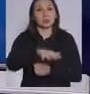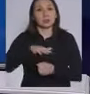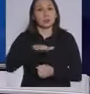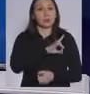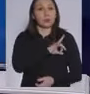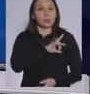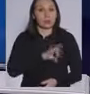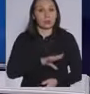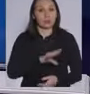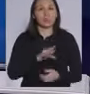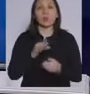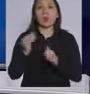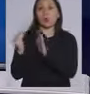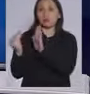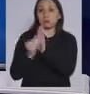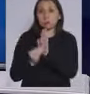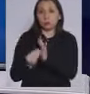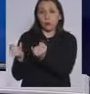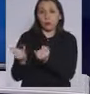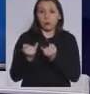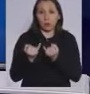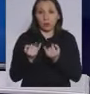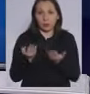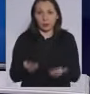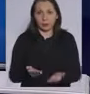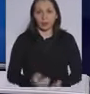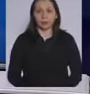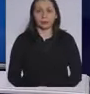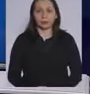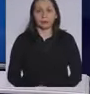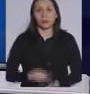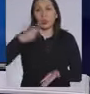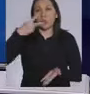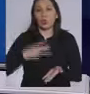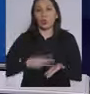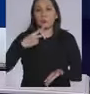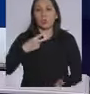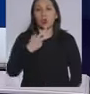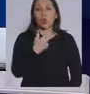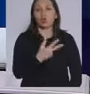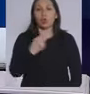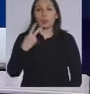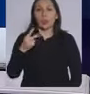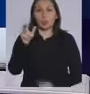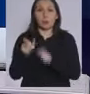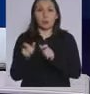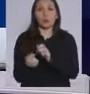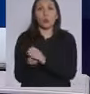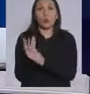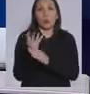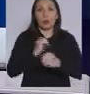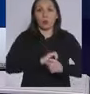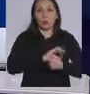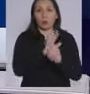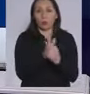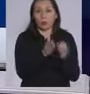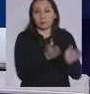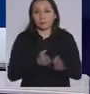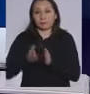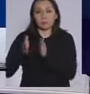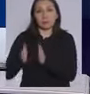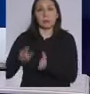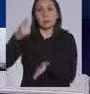país de acuerdo a los casos reportados es la siguiente 2 mil 82 casos nuevos de coronavirus de los cuales